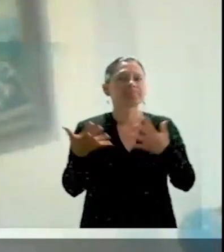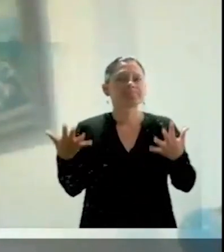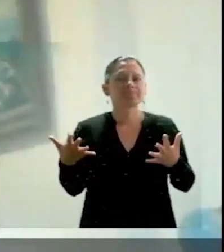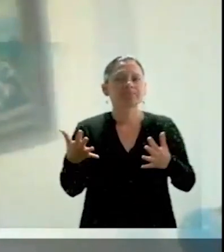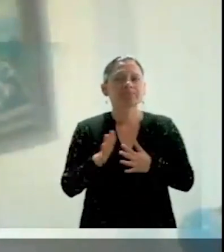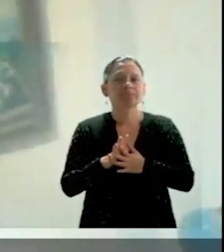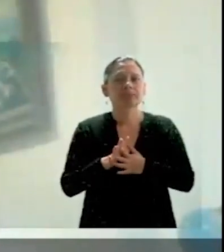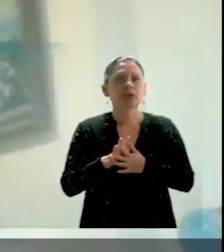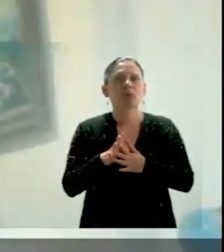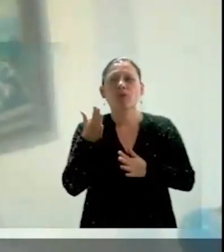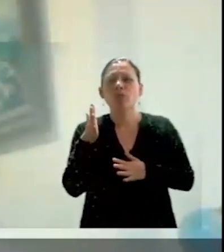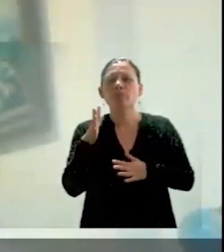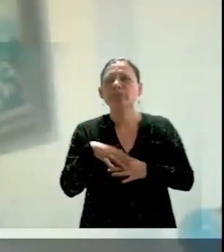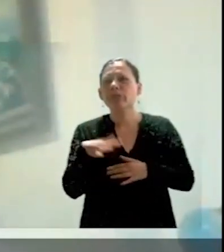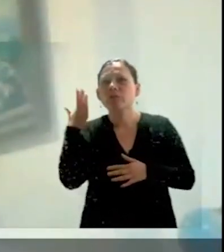más visionario, es decir,